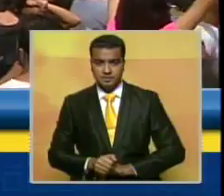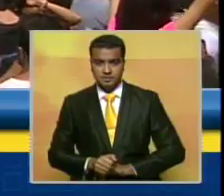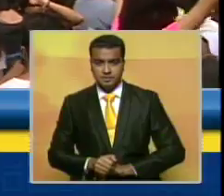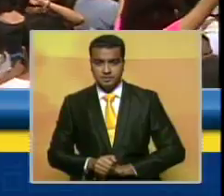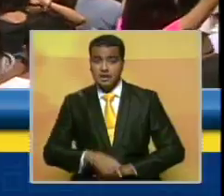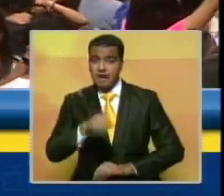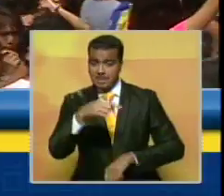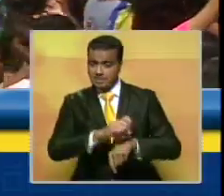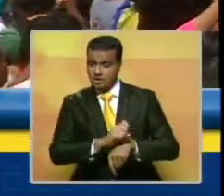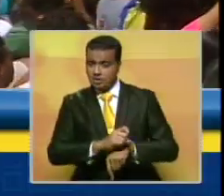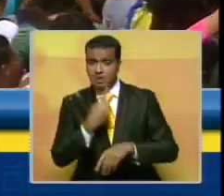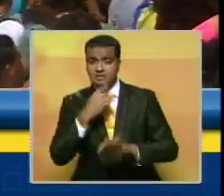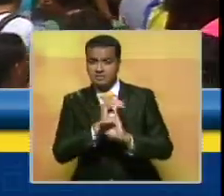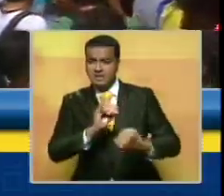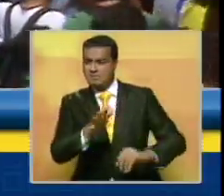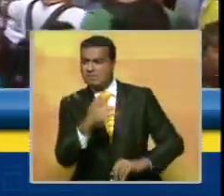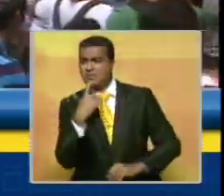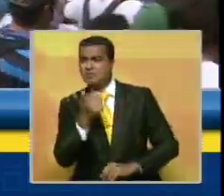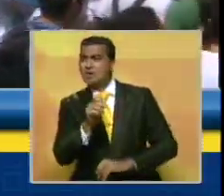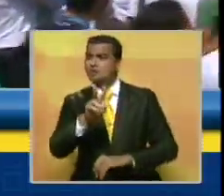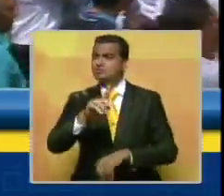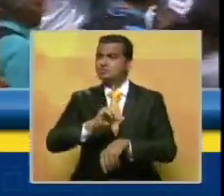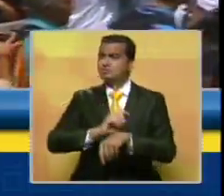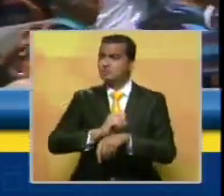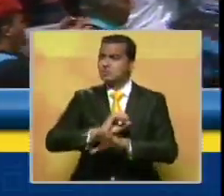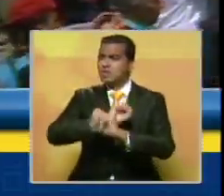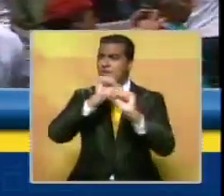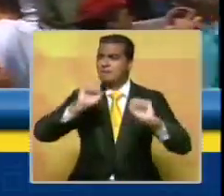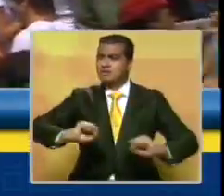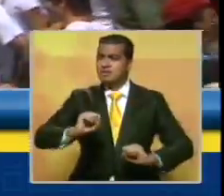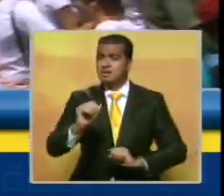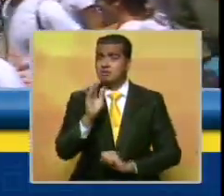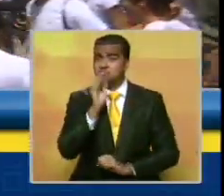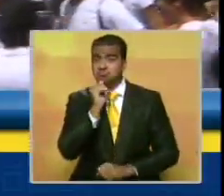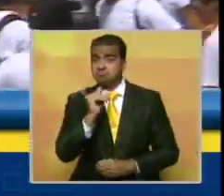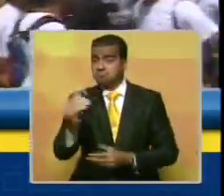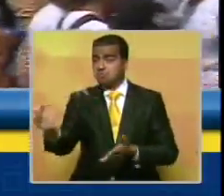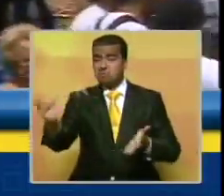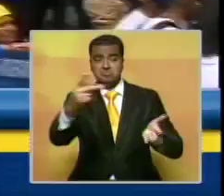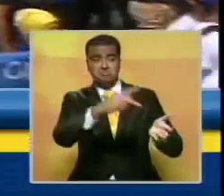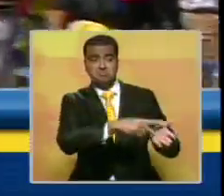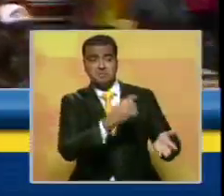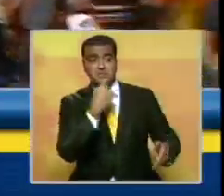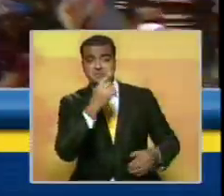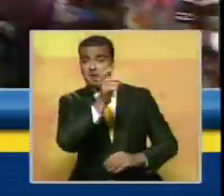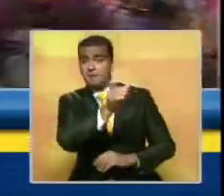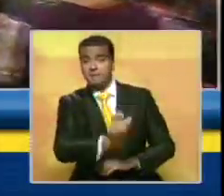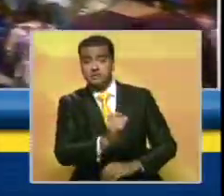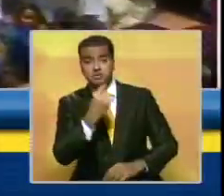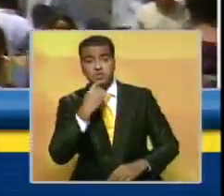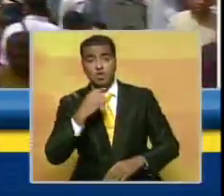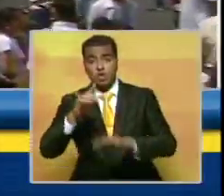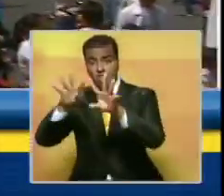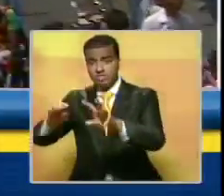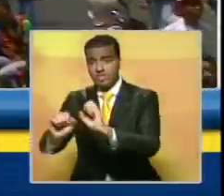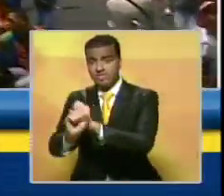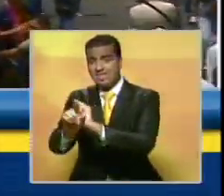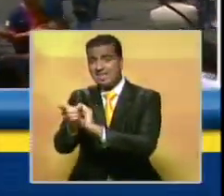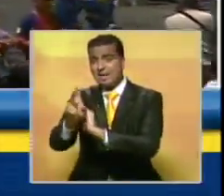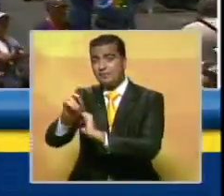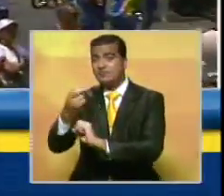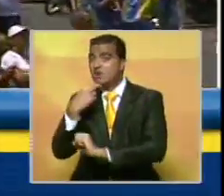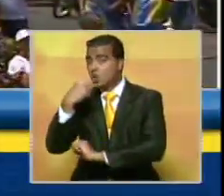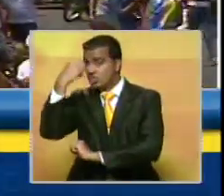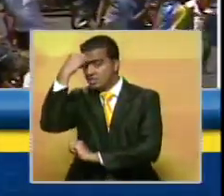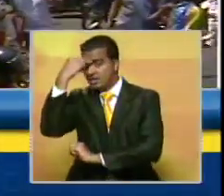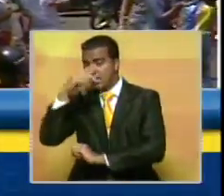presentación. A esta hora, ya cuando son las 12 del día, todavía no ha sido trasladado desde el internado de Ramo Verde en Los